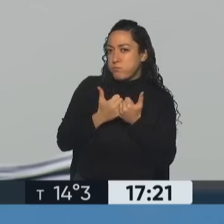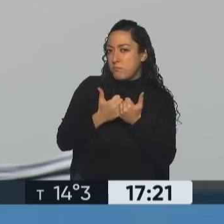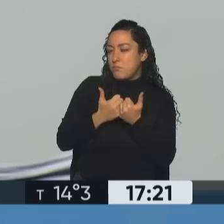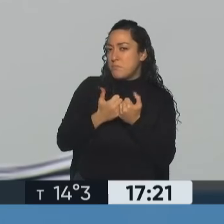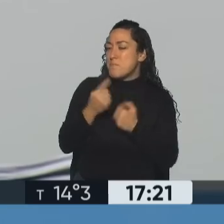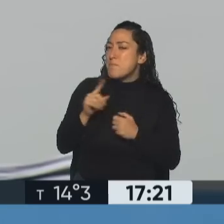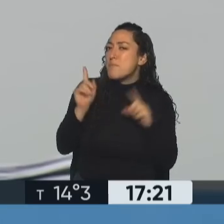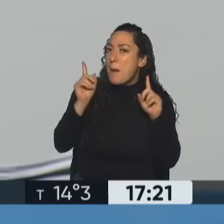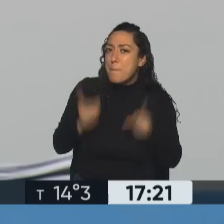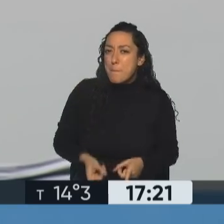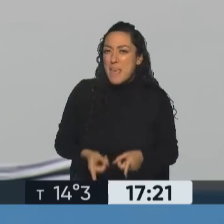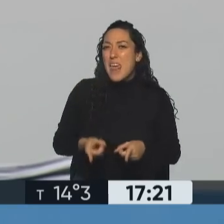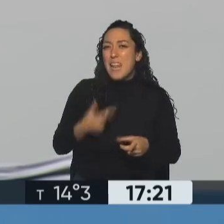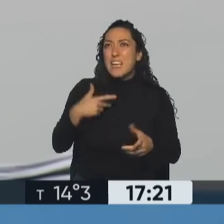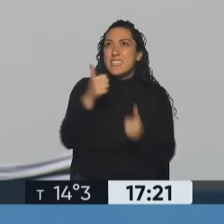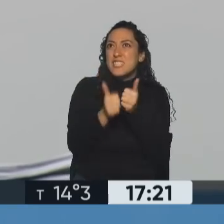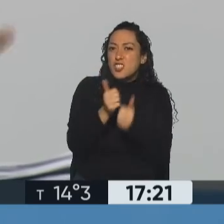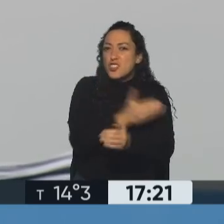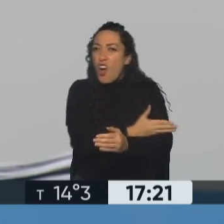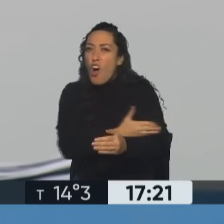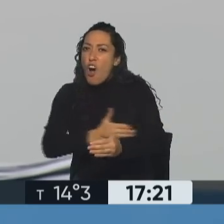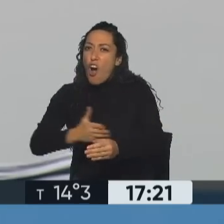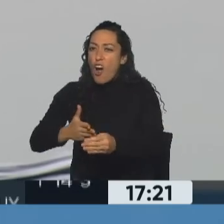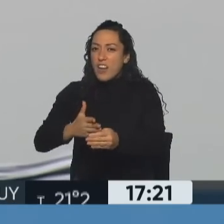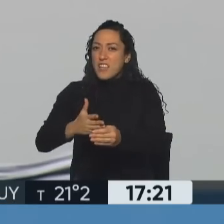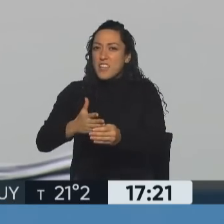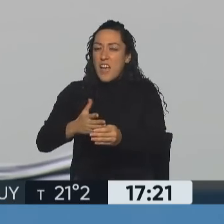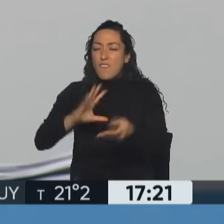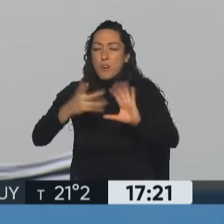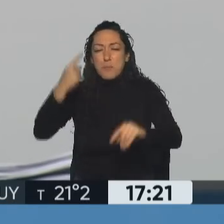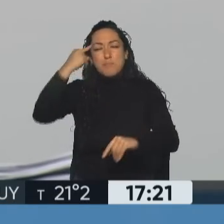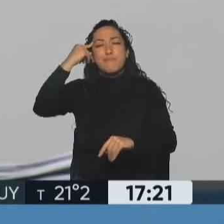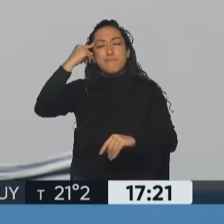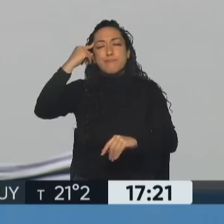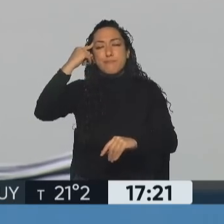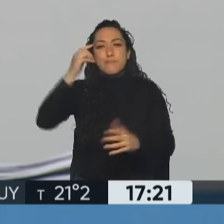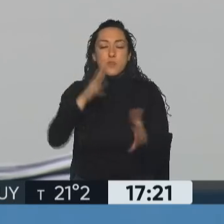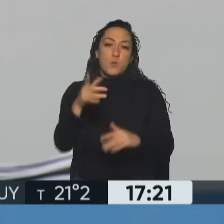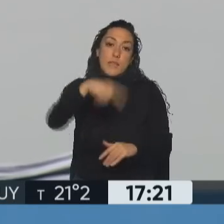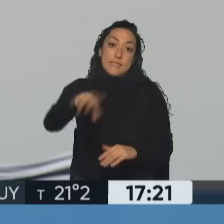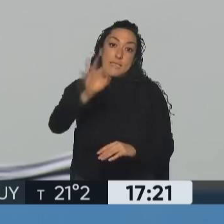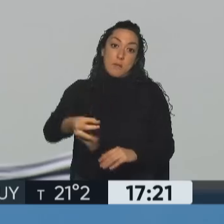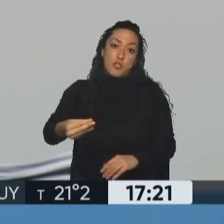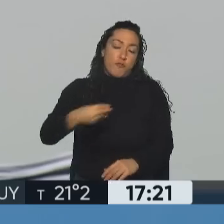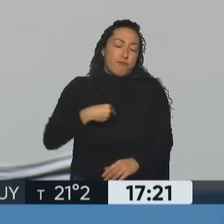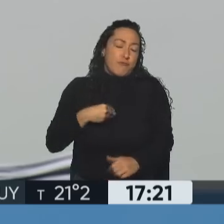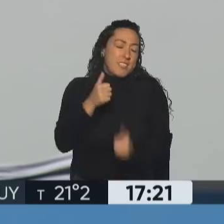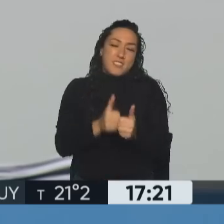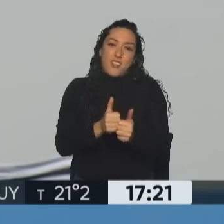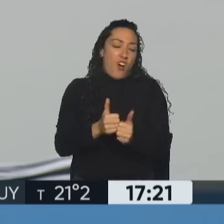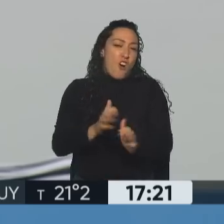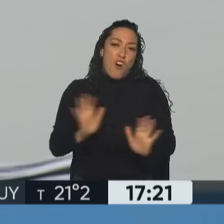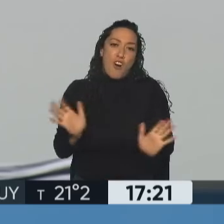una visión de la historia, de nuestra historia. Ustedes saben que yo soy fanática de la historia.